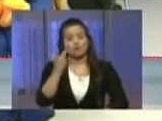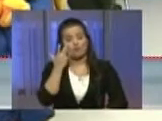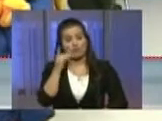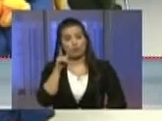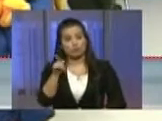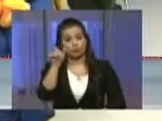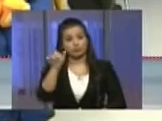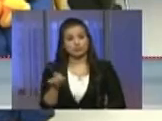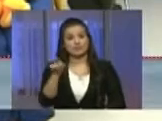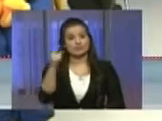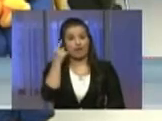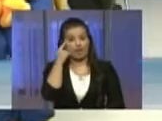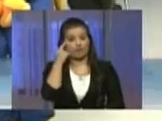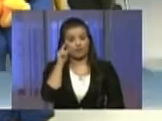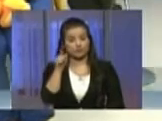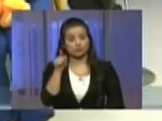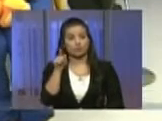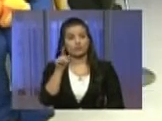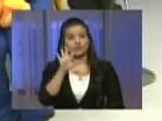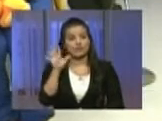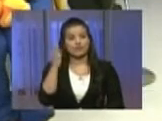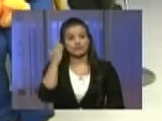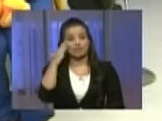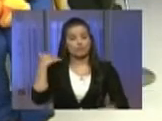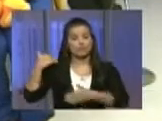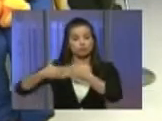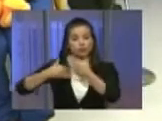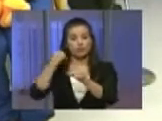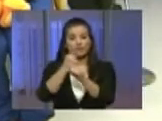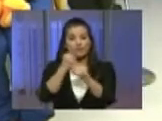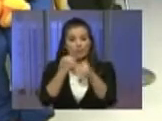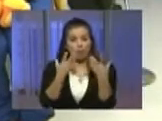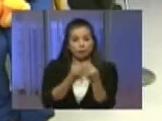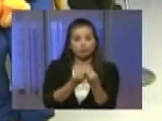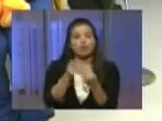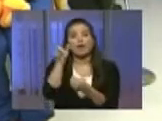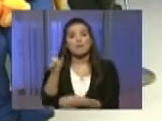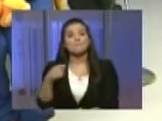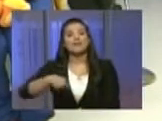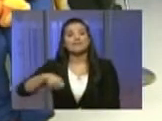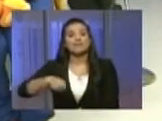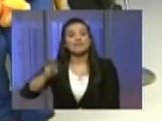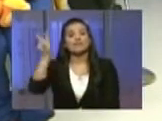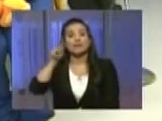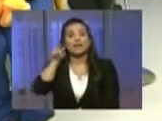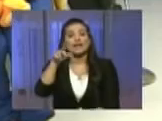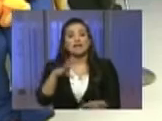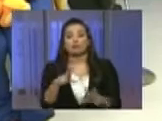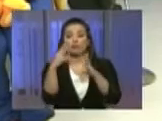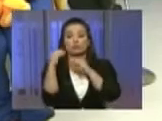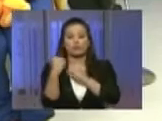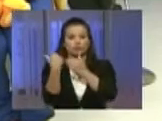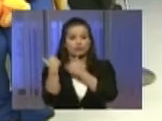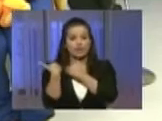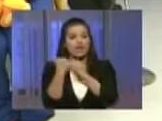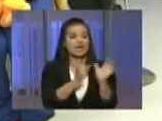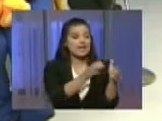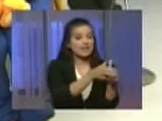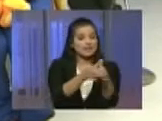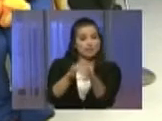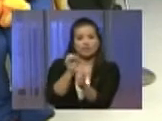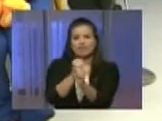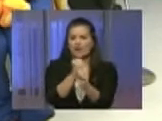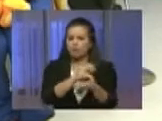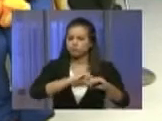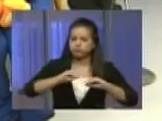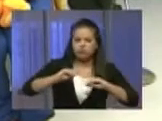todo lo que es ese proceso de trabajo mancomunado que el propio presidente de la república Y todos nuestros equipos de trabajo tenemos